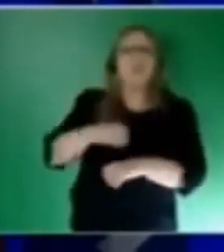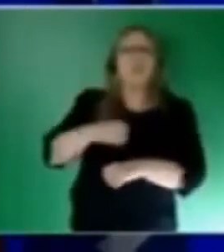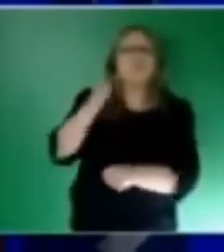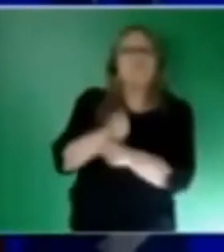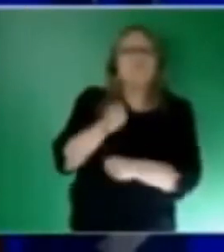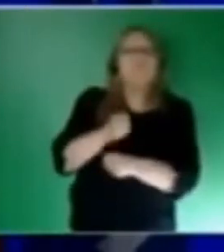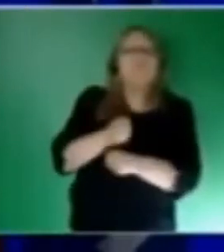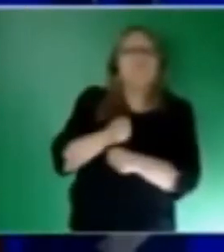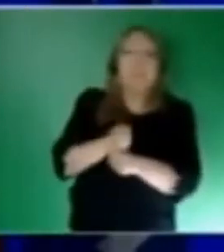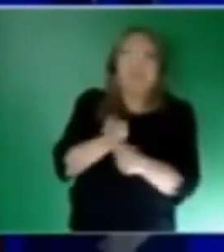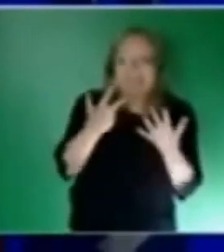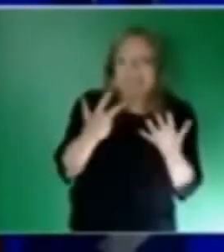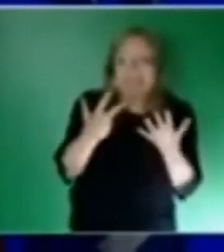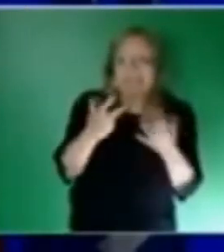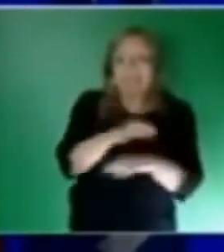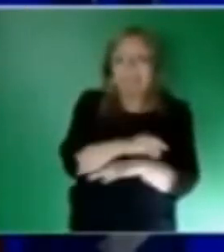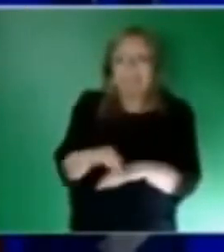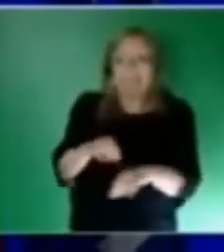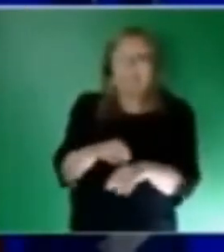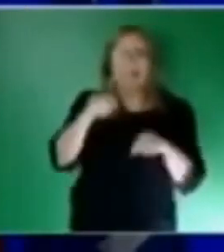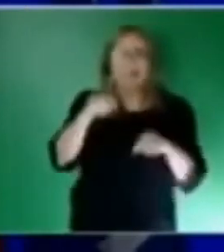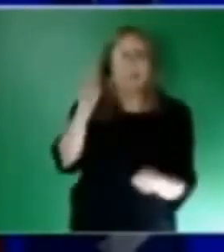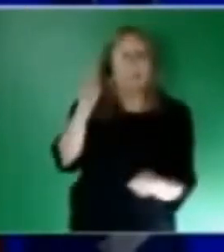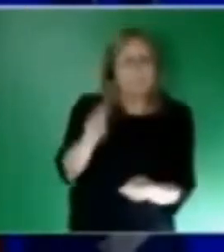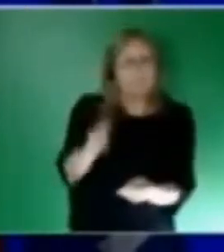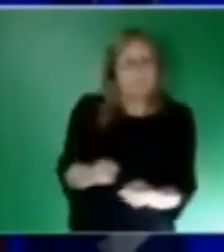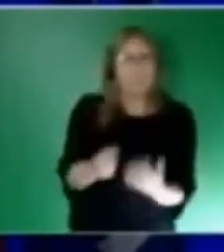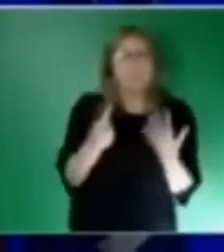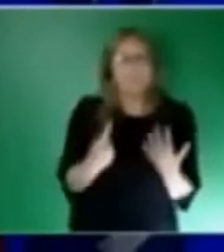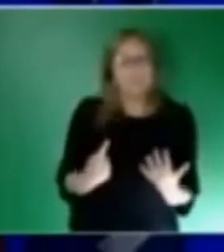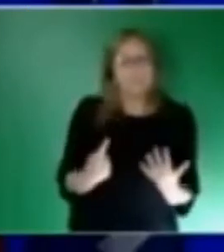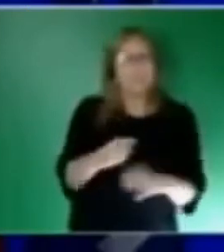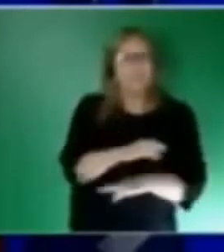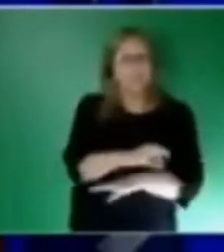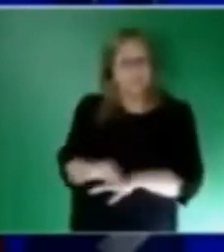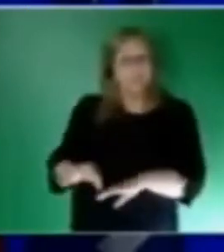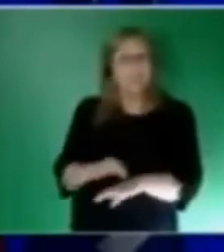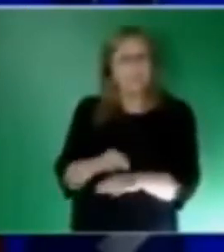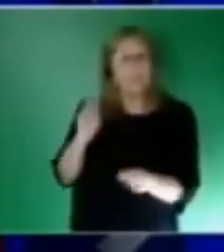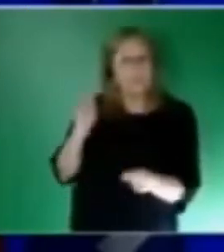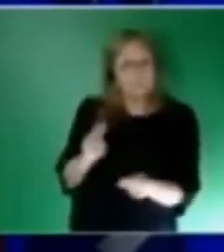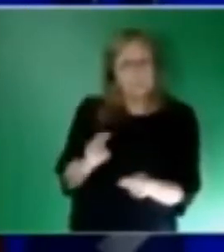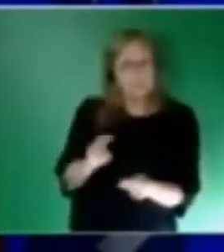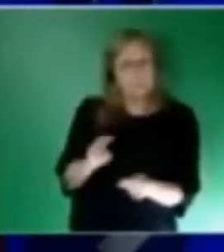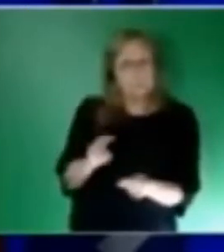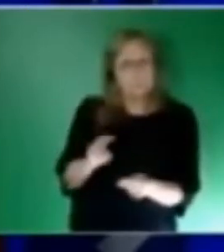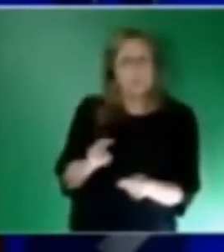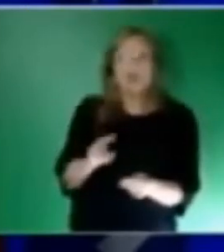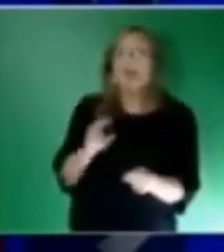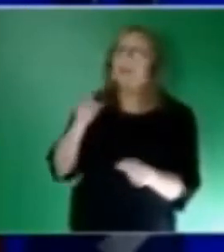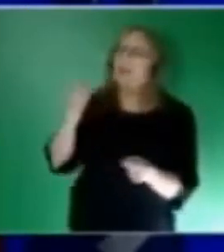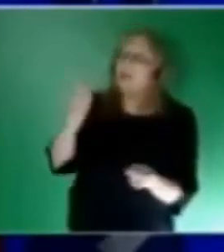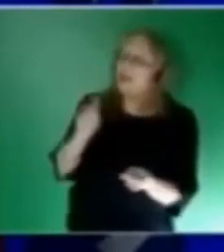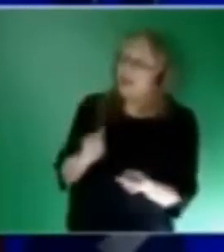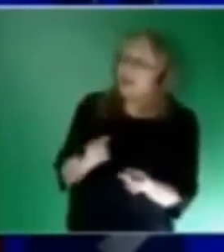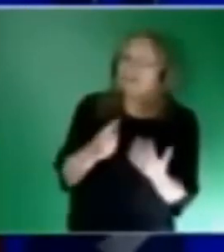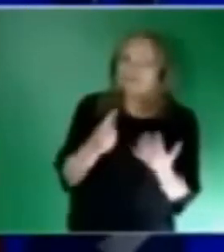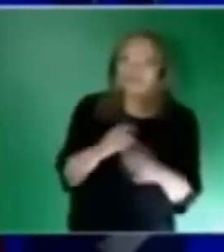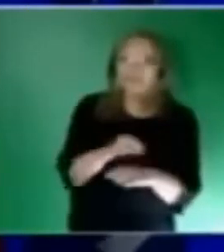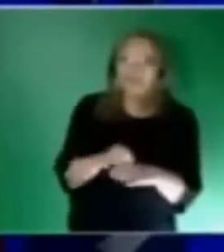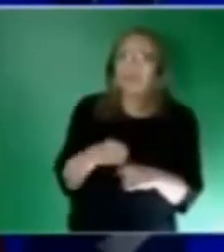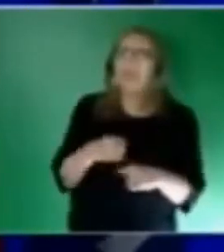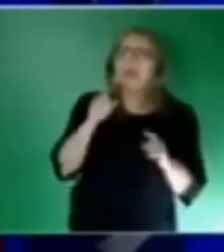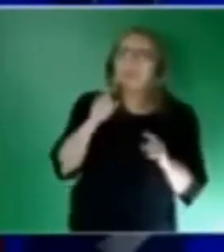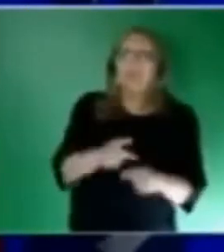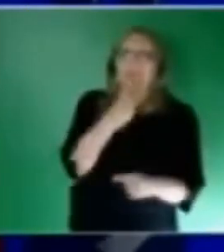pero que consigue seis horas he conseguido trabajo por lo tanto trabaja más que antes porque porque tiene que pagar una cantidad de cosas